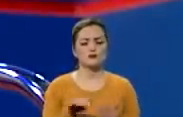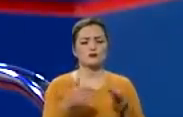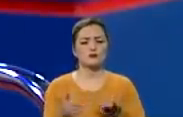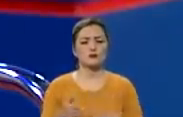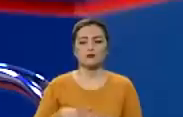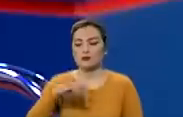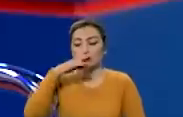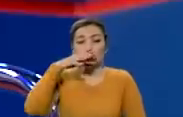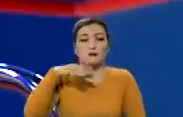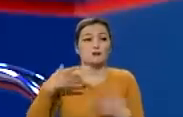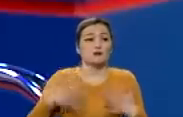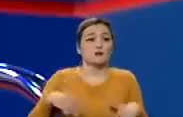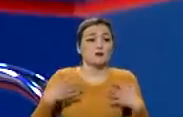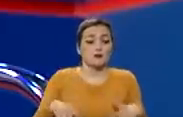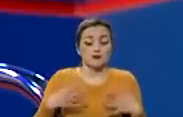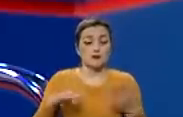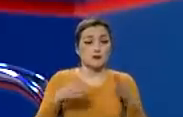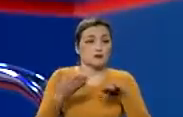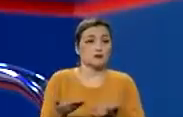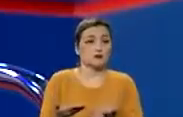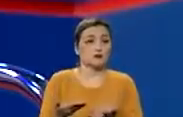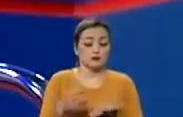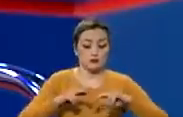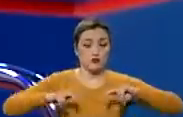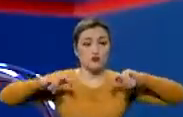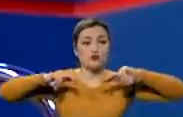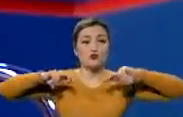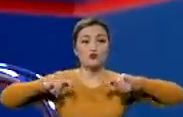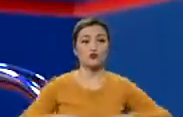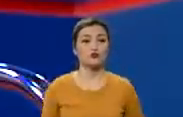por la inhalación de monóxido de carbono. El caso está bajo investigación.